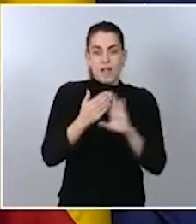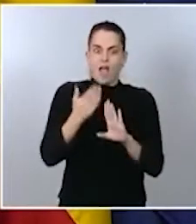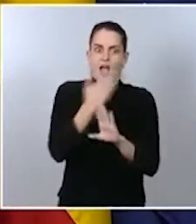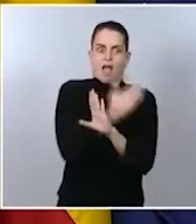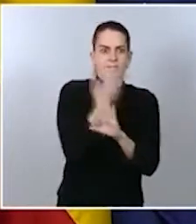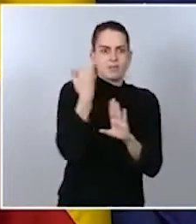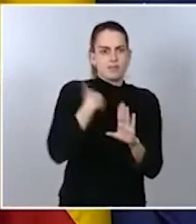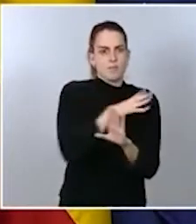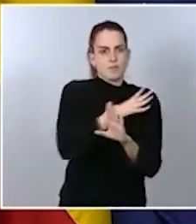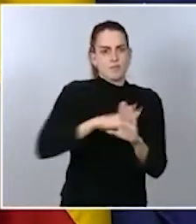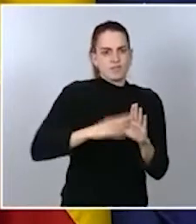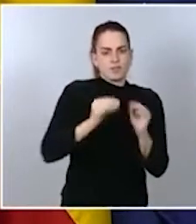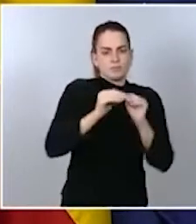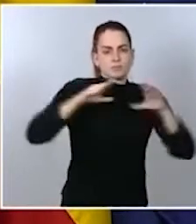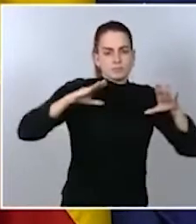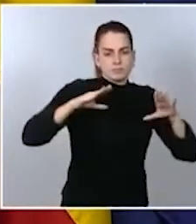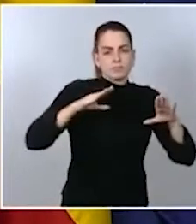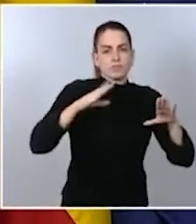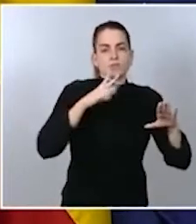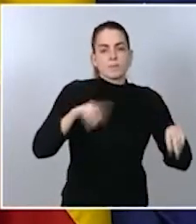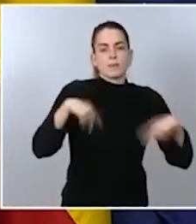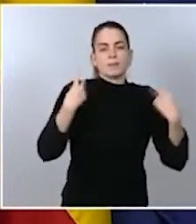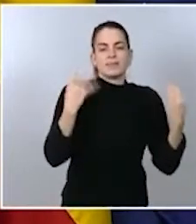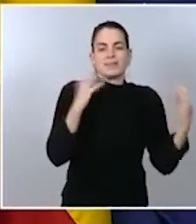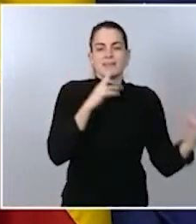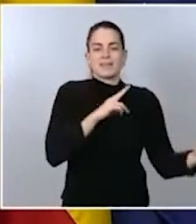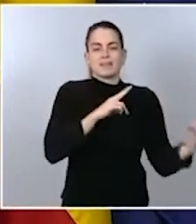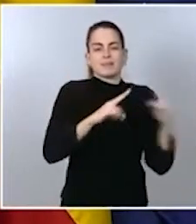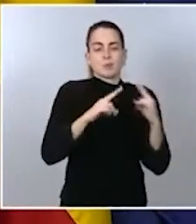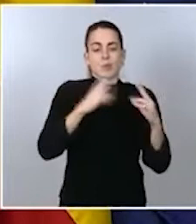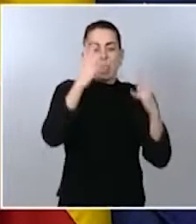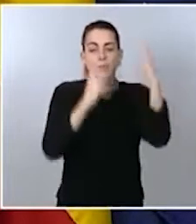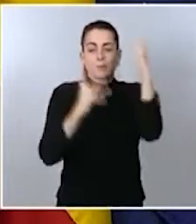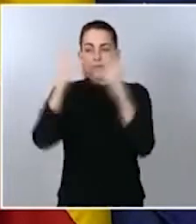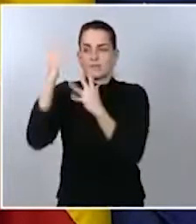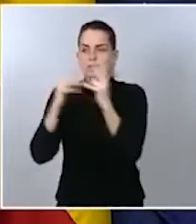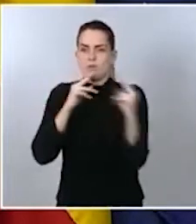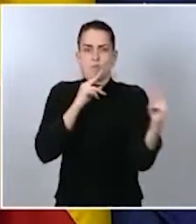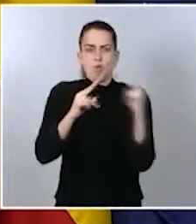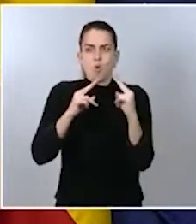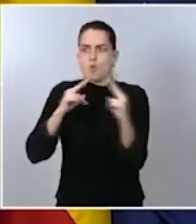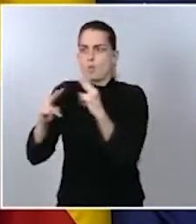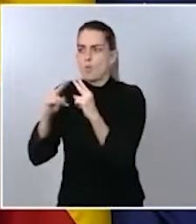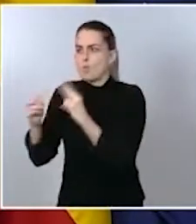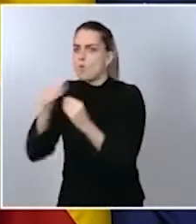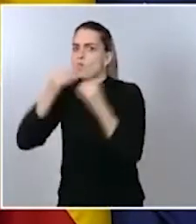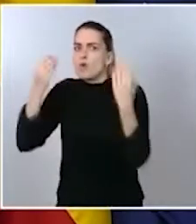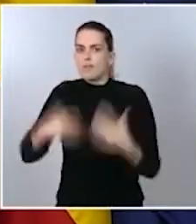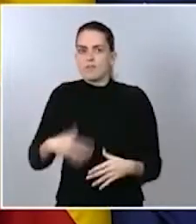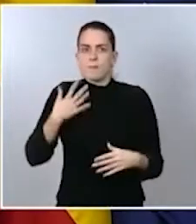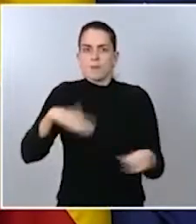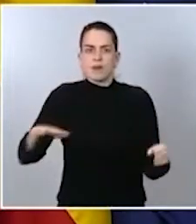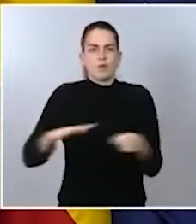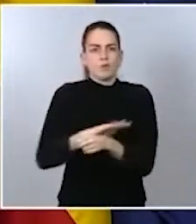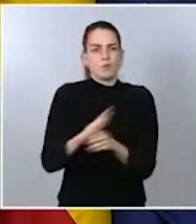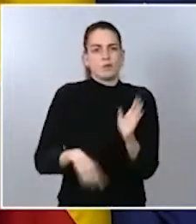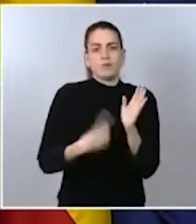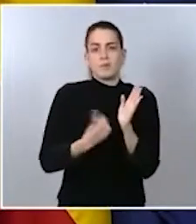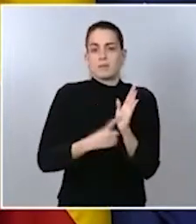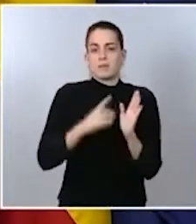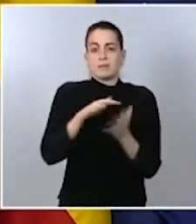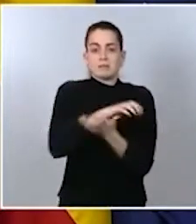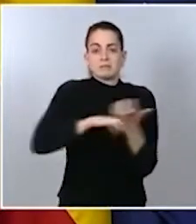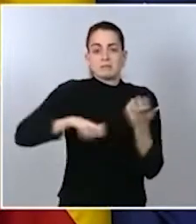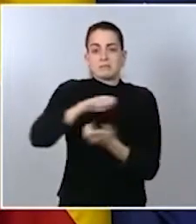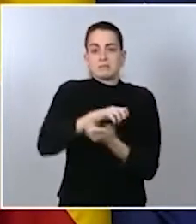permitido una respuesta de todas las administraciones de la administración estatal de las administraciones autonómicas de las